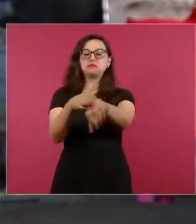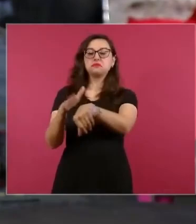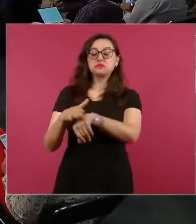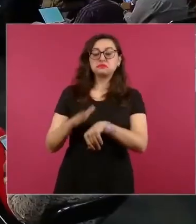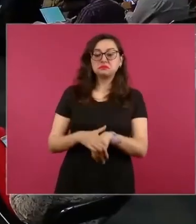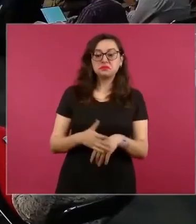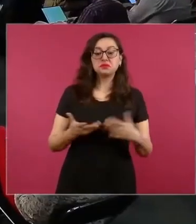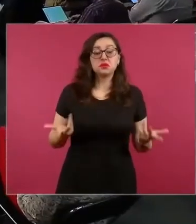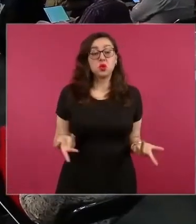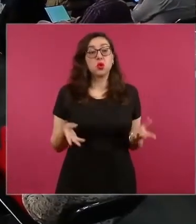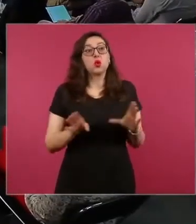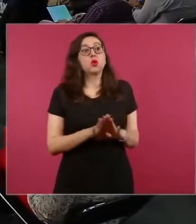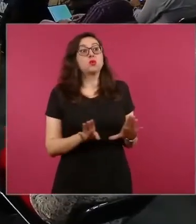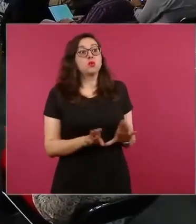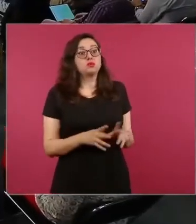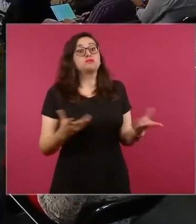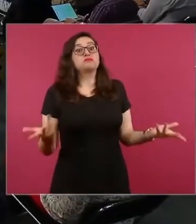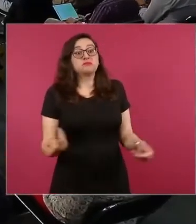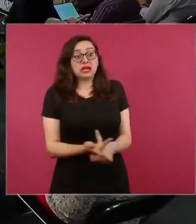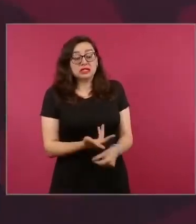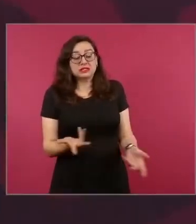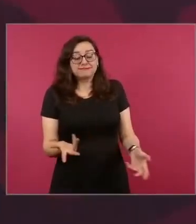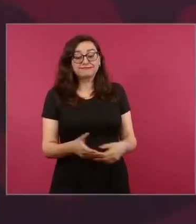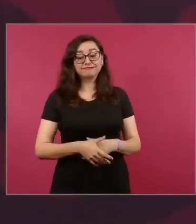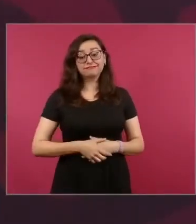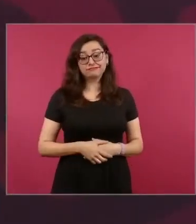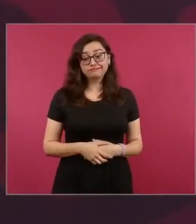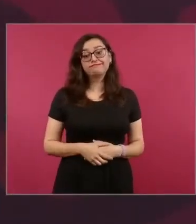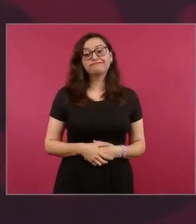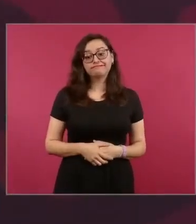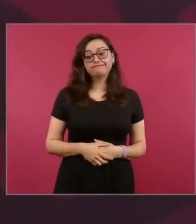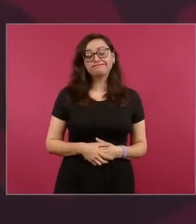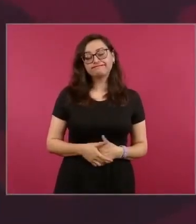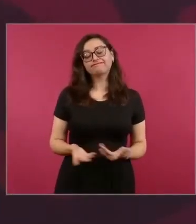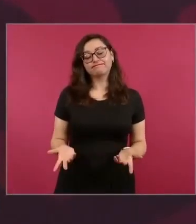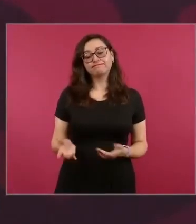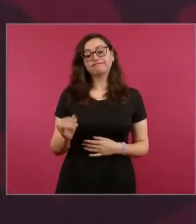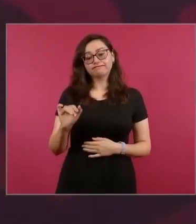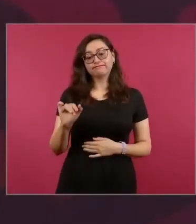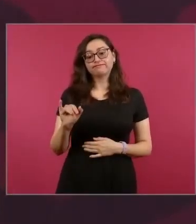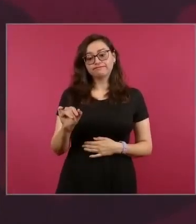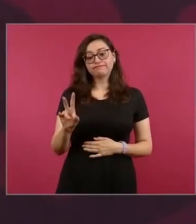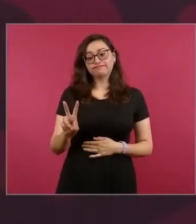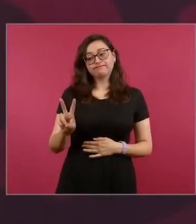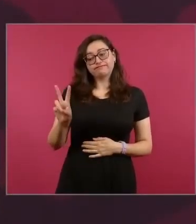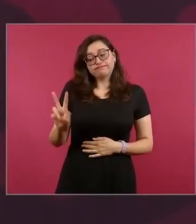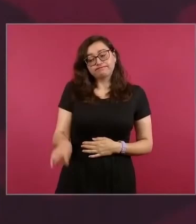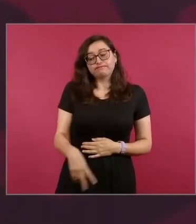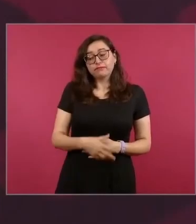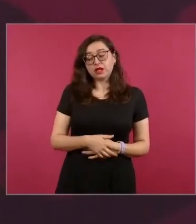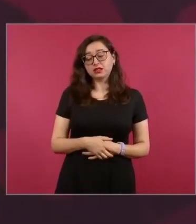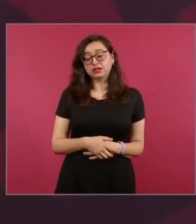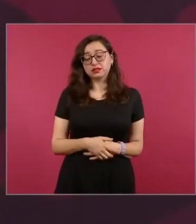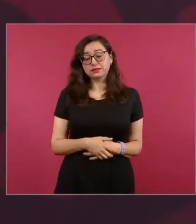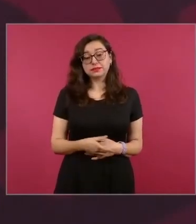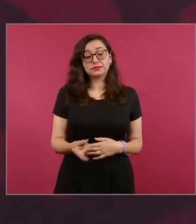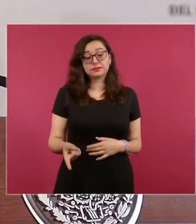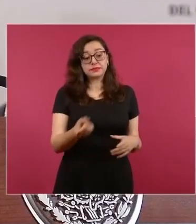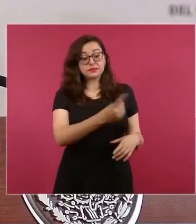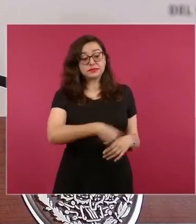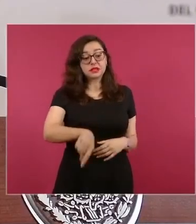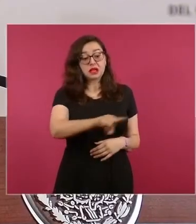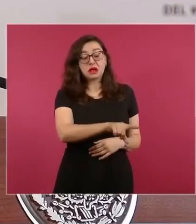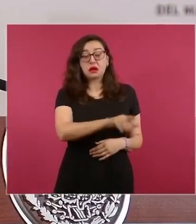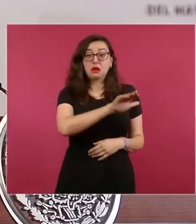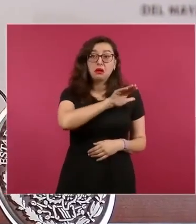Sí, hay ese riesgo de que declaren inconstitucional la